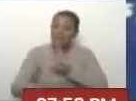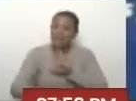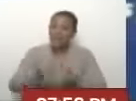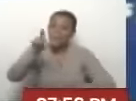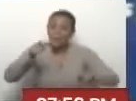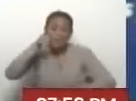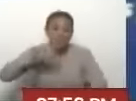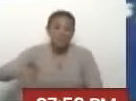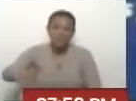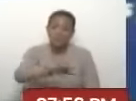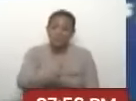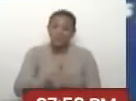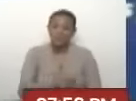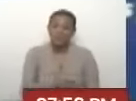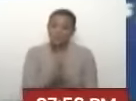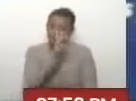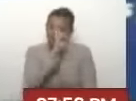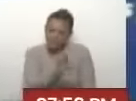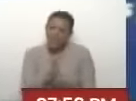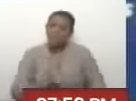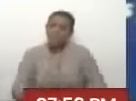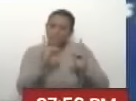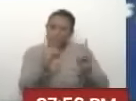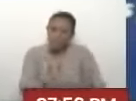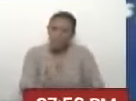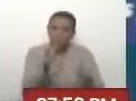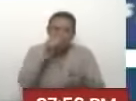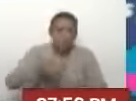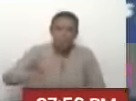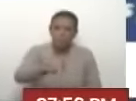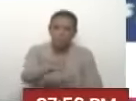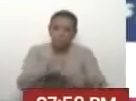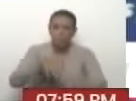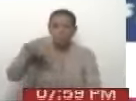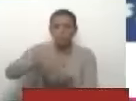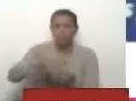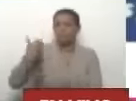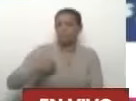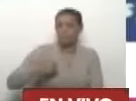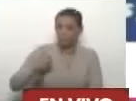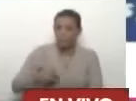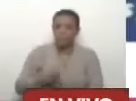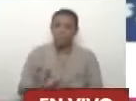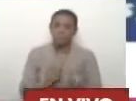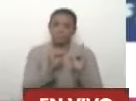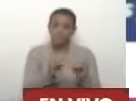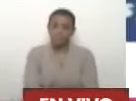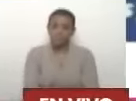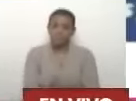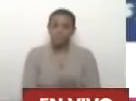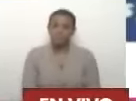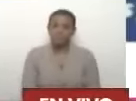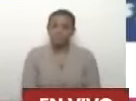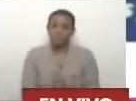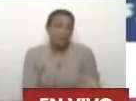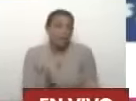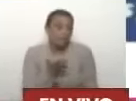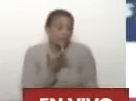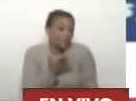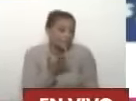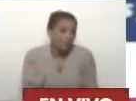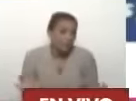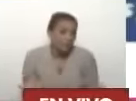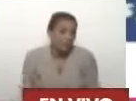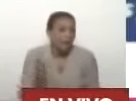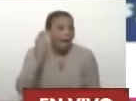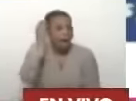los pueblos. Respetamos la decisión del pueblo argentino. Y sencillamente llamamos